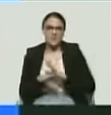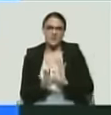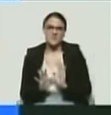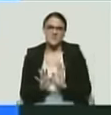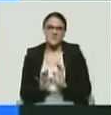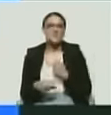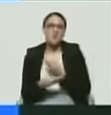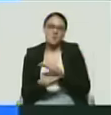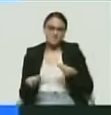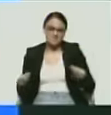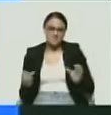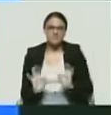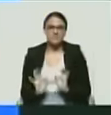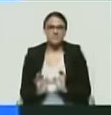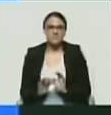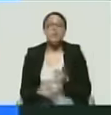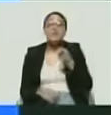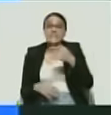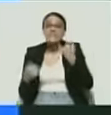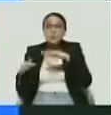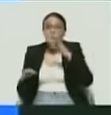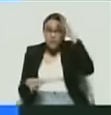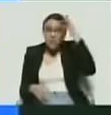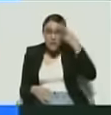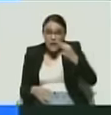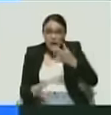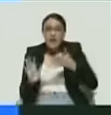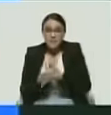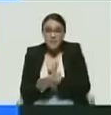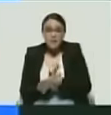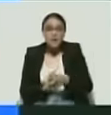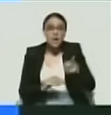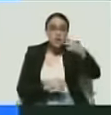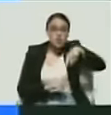Si tú crees eso, ¿para qué estás participando?